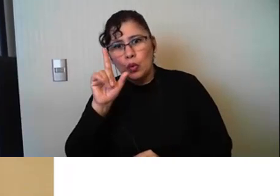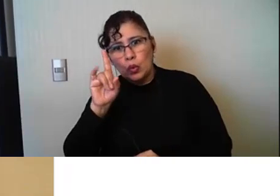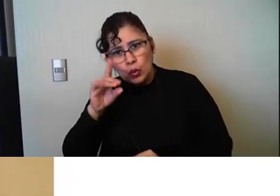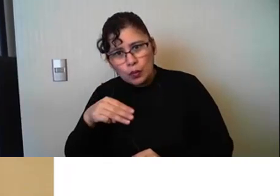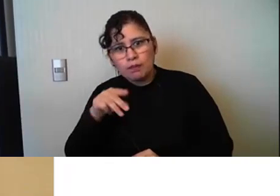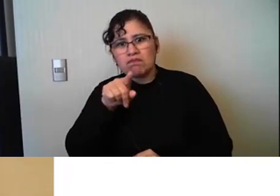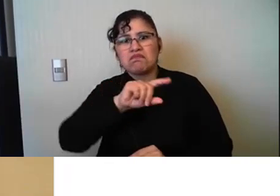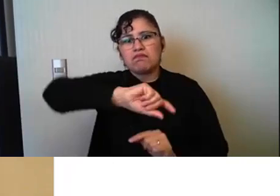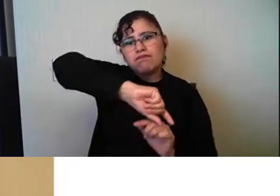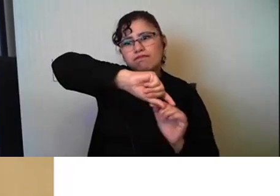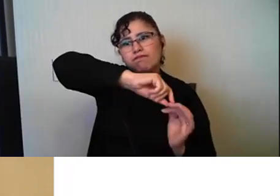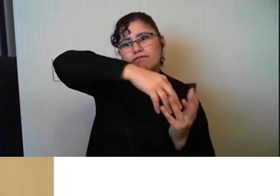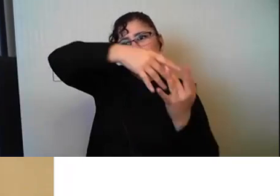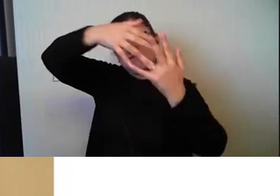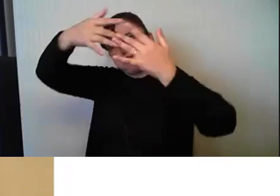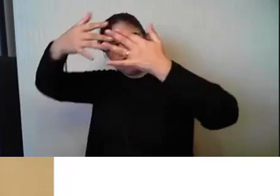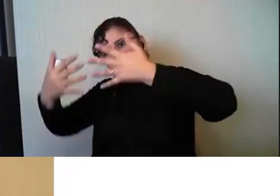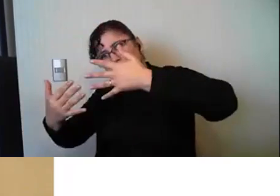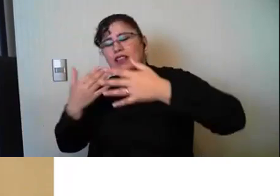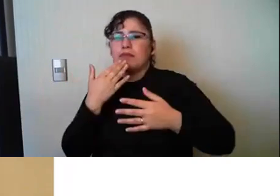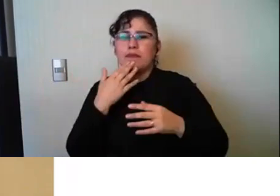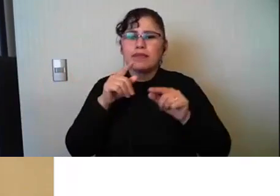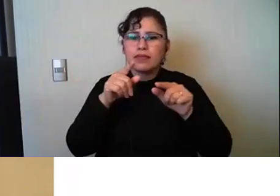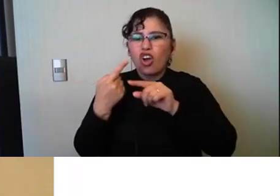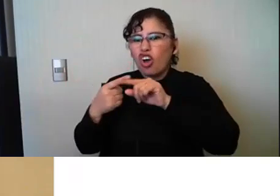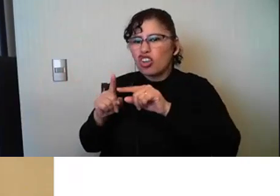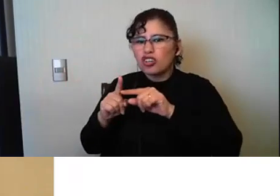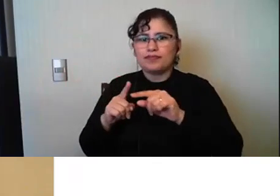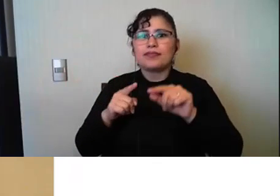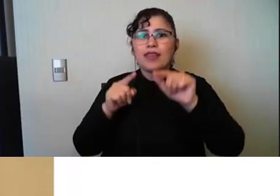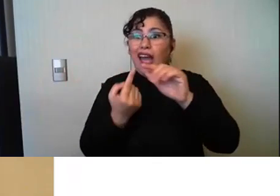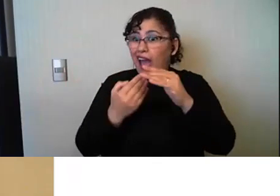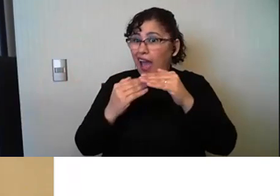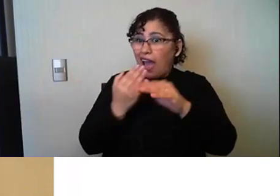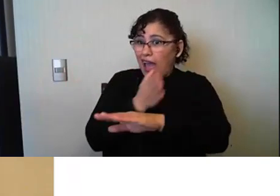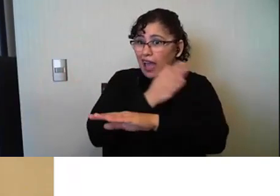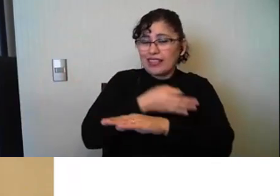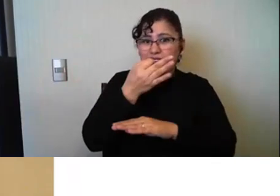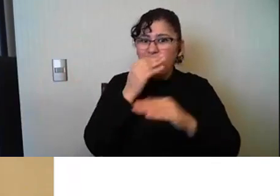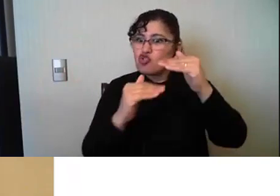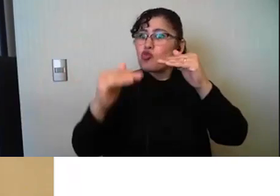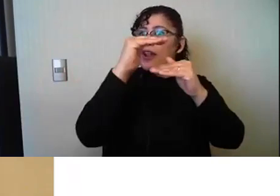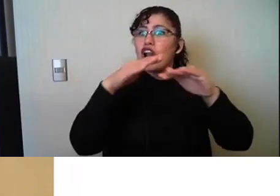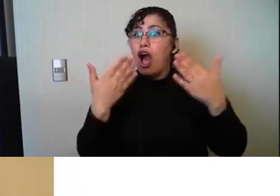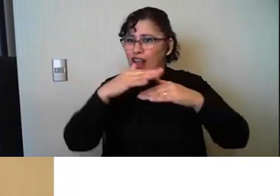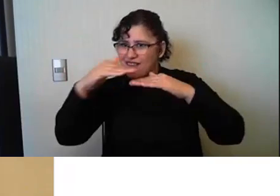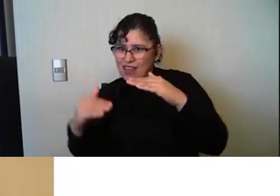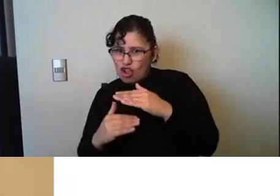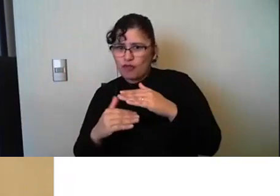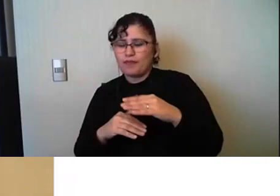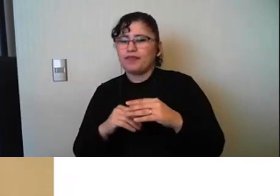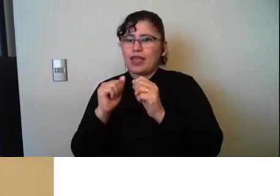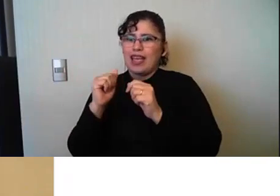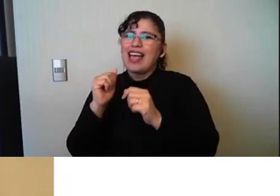Y como tenemos un fascículo longitudinal superior, también tenemos un fascículo longitudinal inferior, que está conectando principalmente el lóbulo temporal